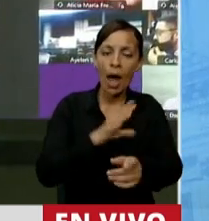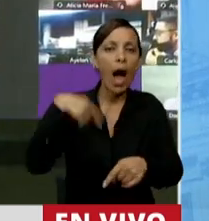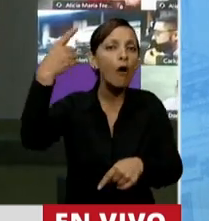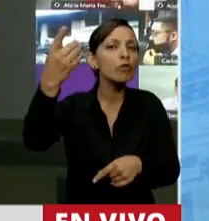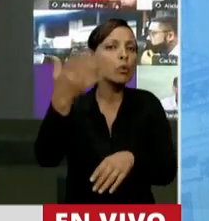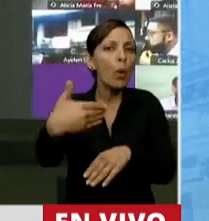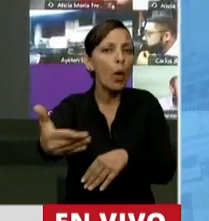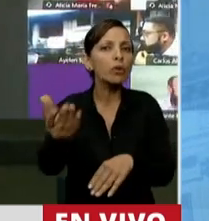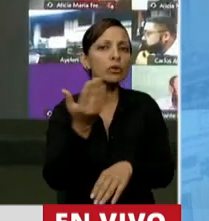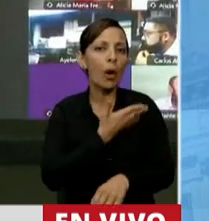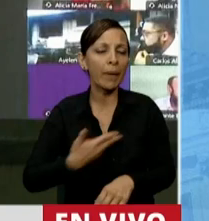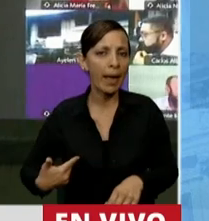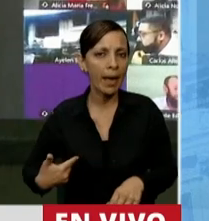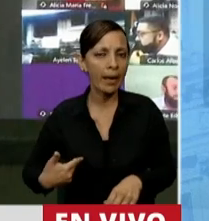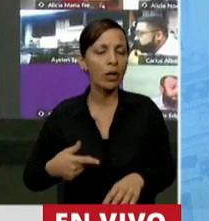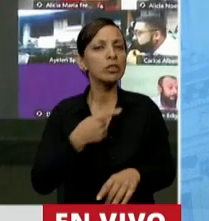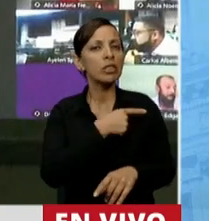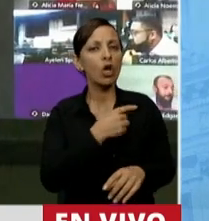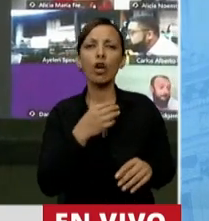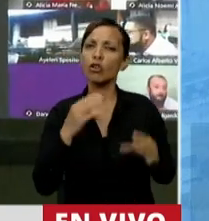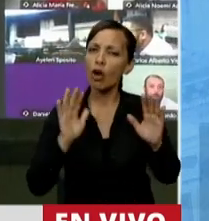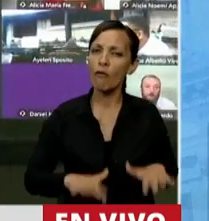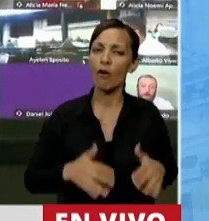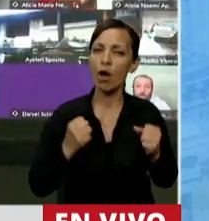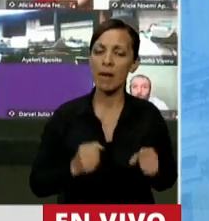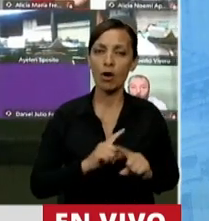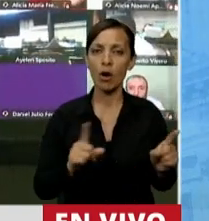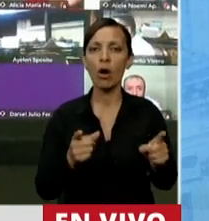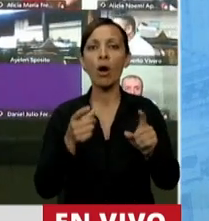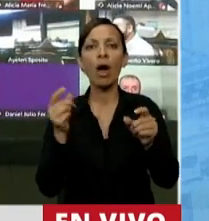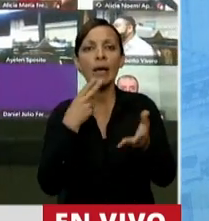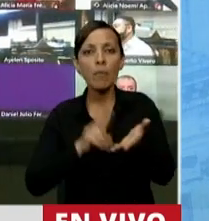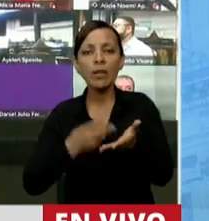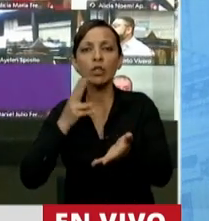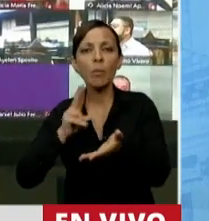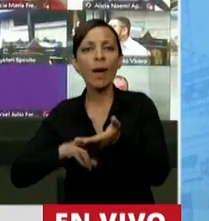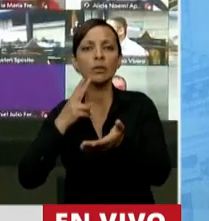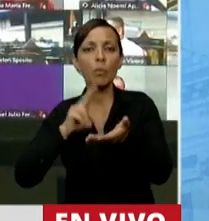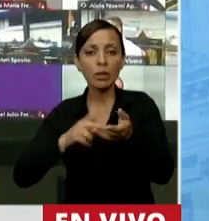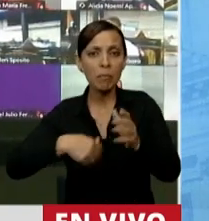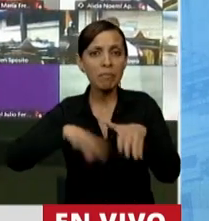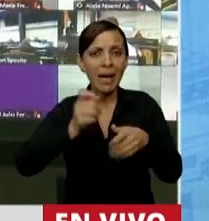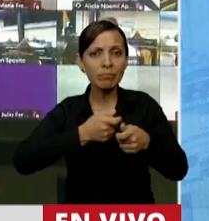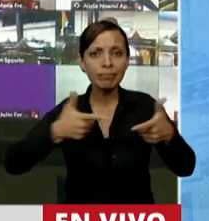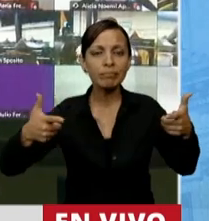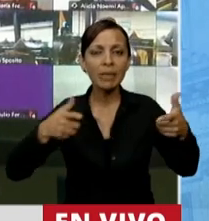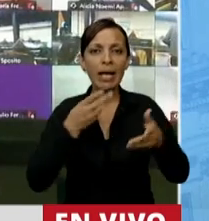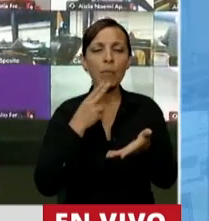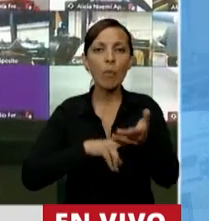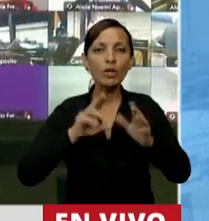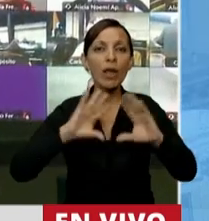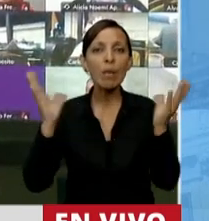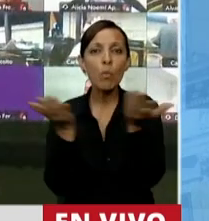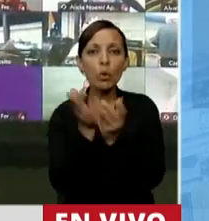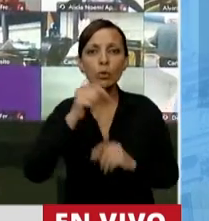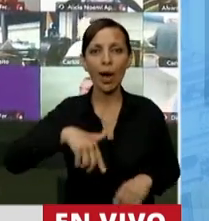vienen. No les alcanzó con seguir sumando impuestos y constituirnos en el país que más impuestos tiene en el